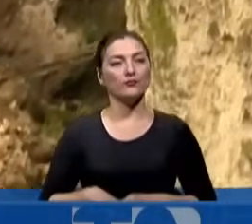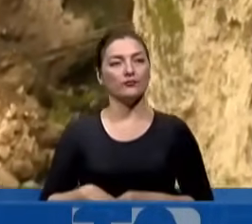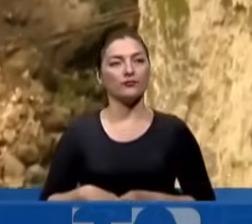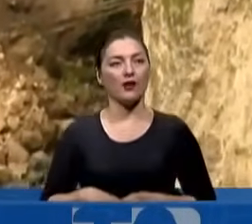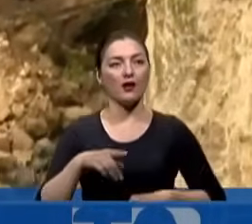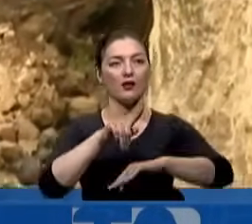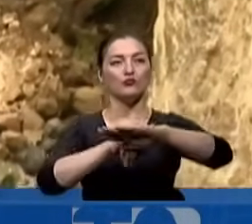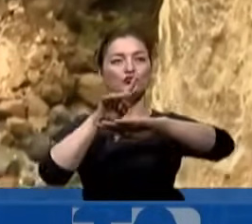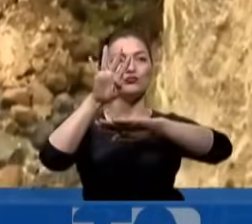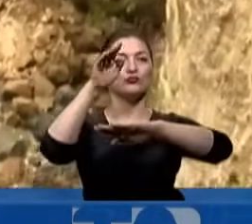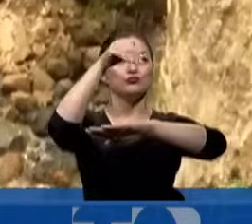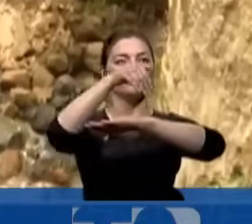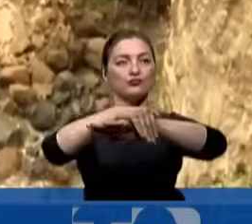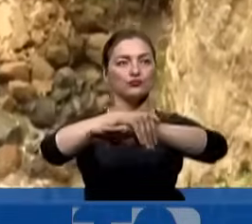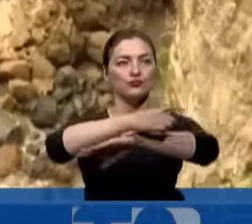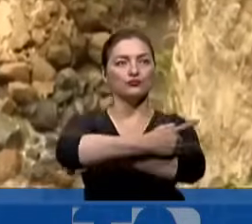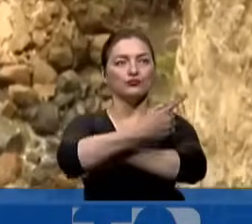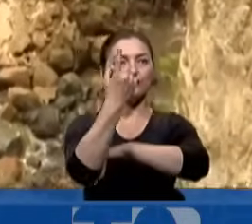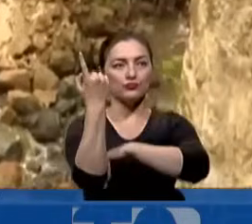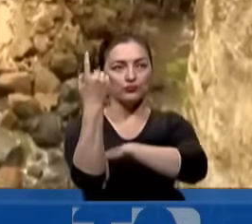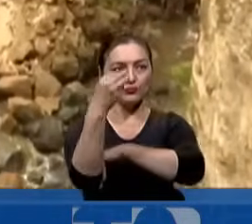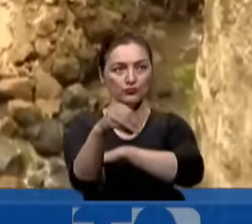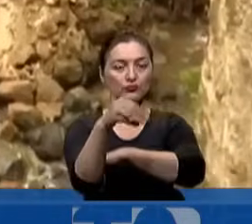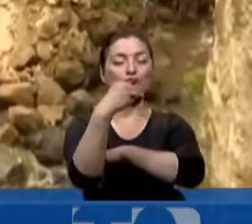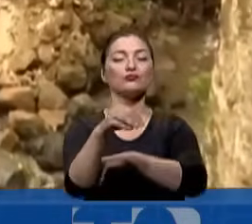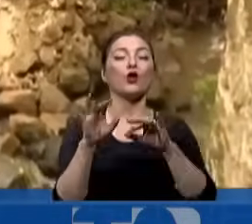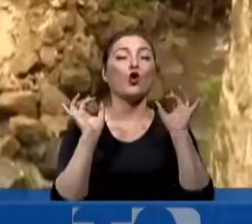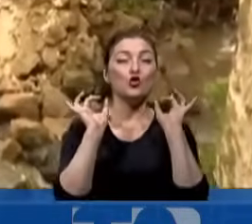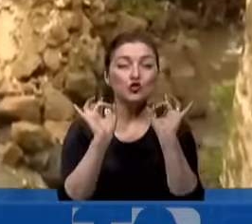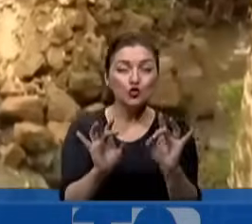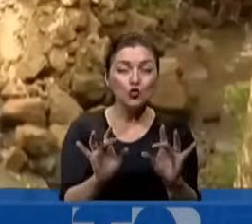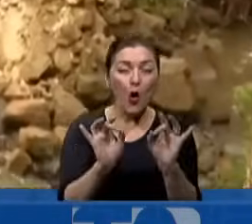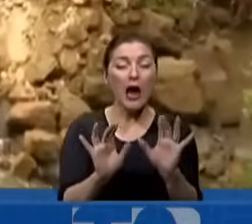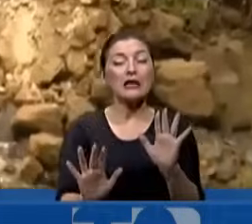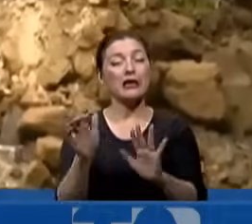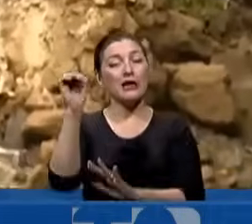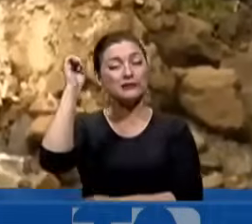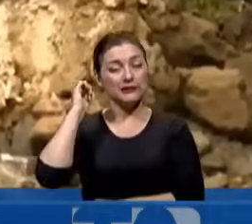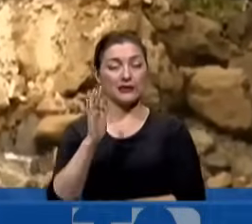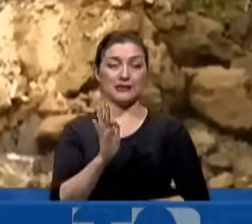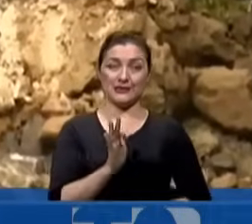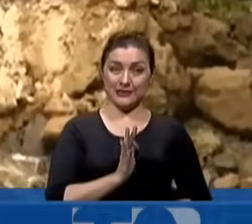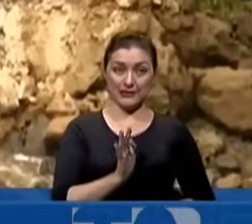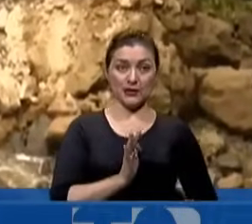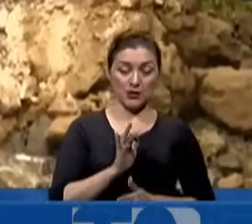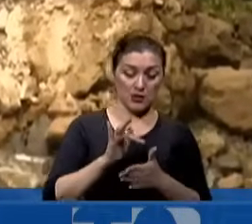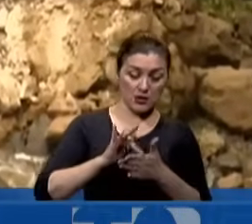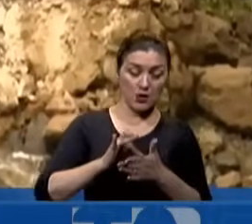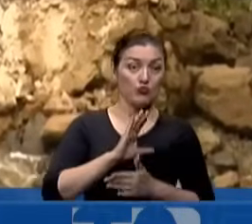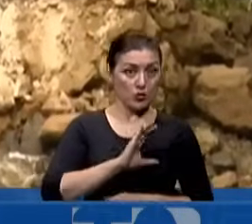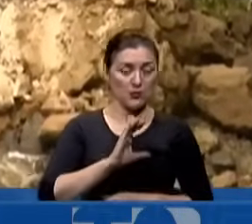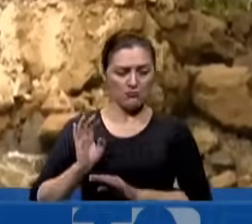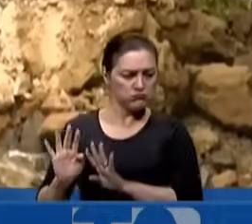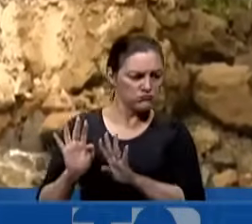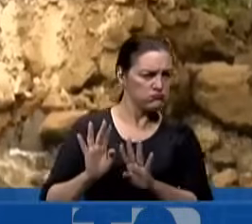de las 4 de la tarde del día miércoles. Afortunadamente el día de ayer pues ya vinieron técnicos de riesgos del